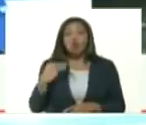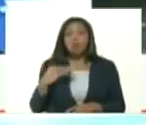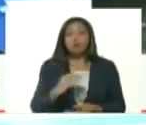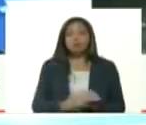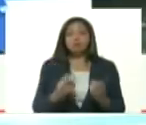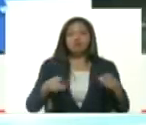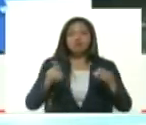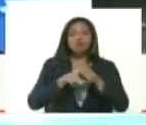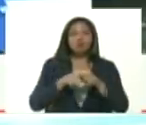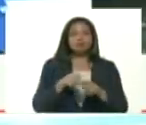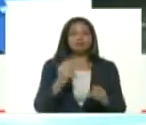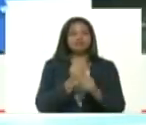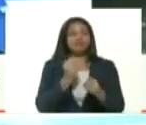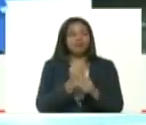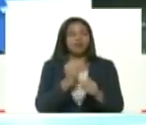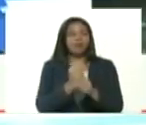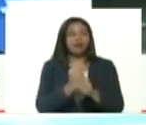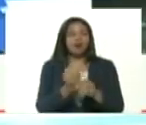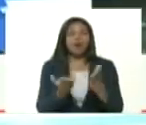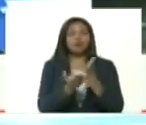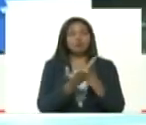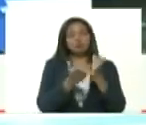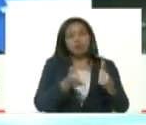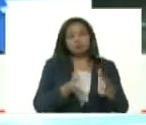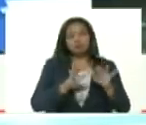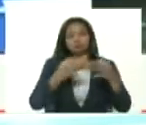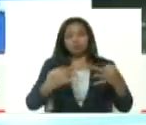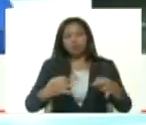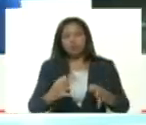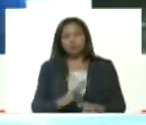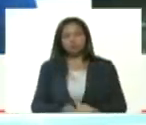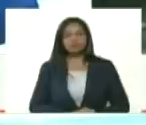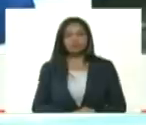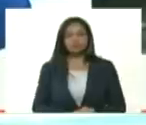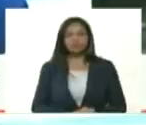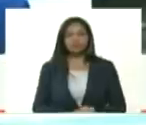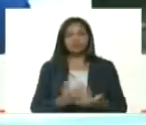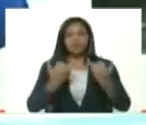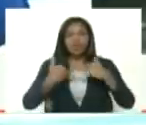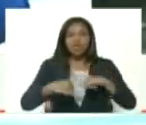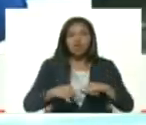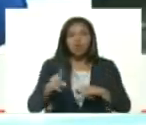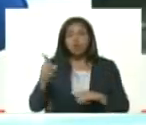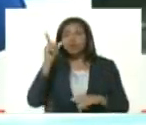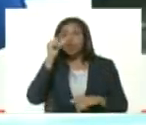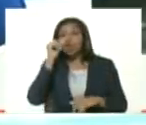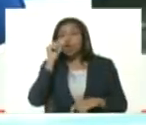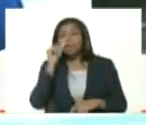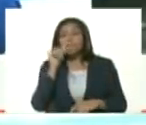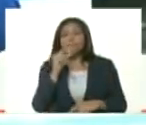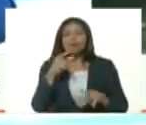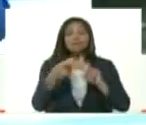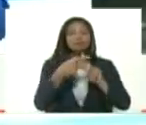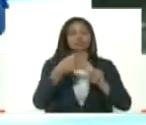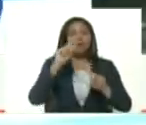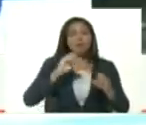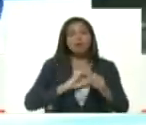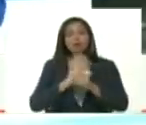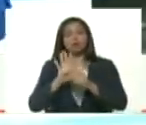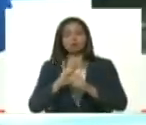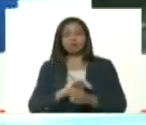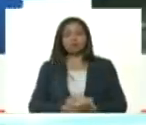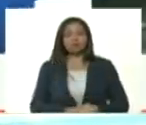Igualmente, ocupación estudiante. Hijo de este paciente positivo de